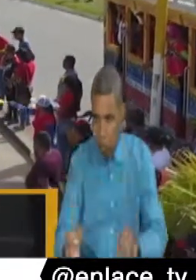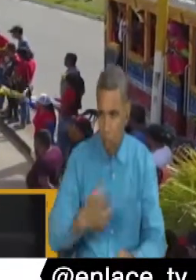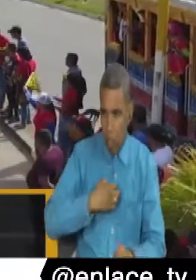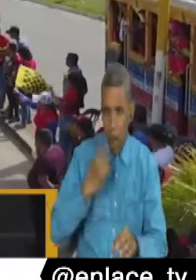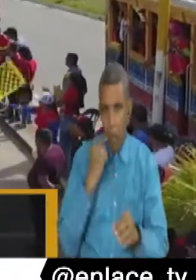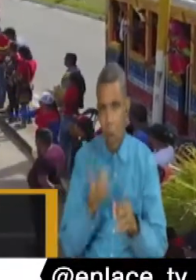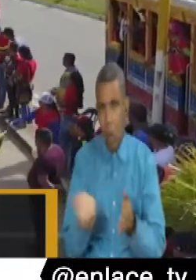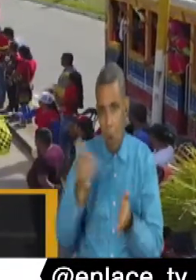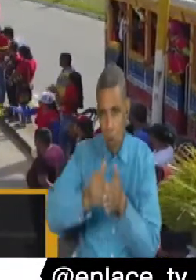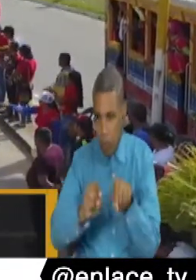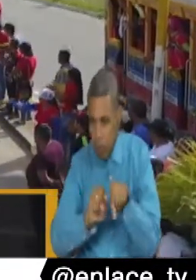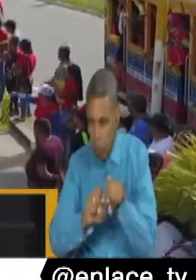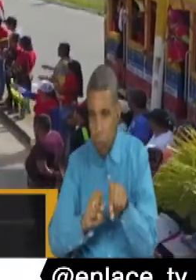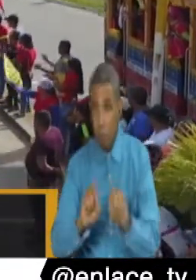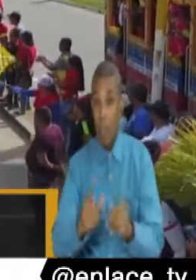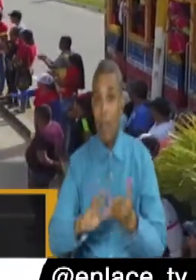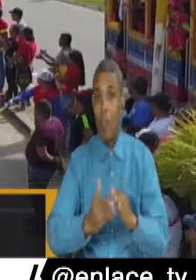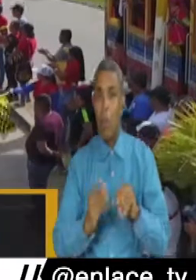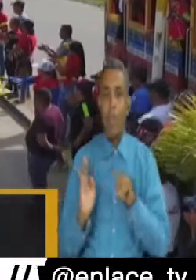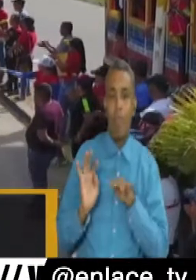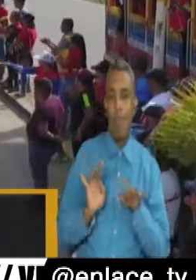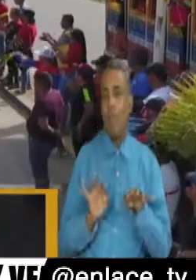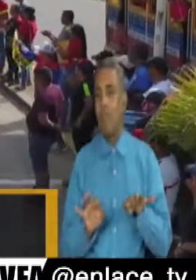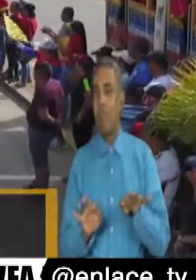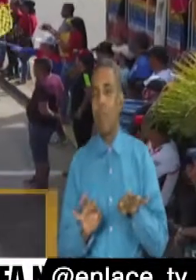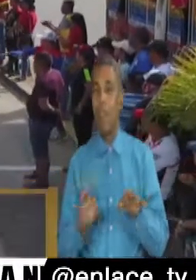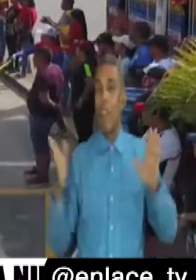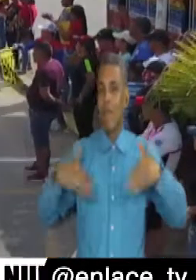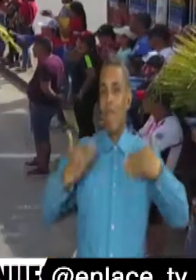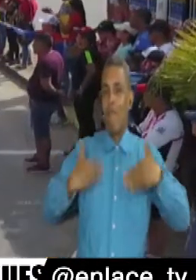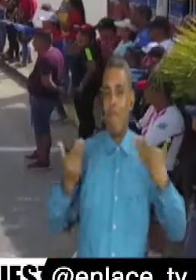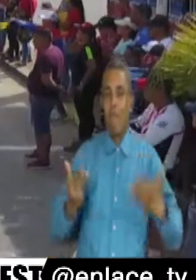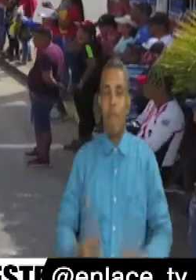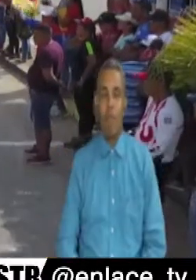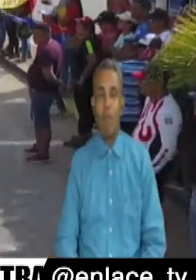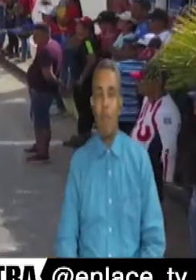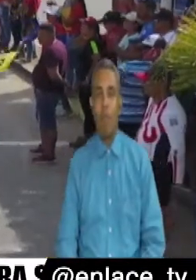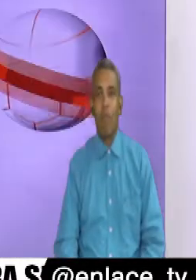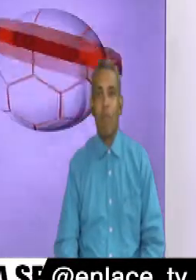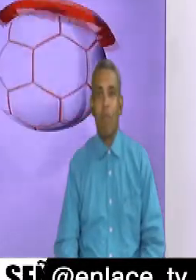otra clase de espectáculos para que la pueda disfrutar la comunidad barranqueña.